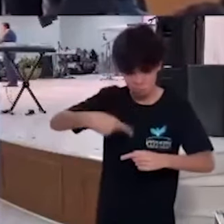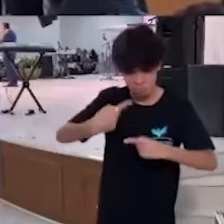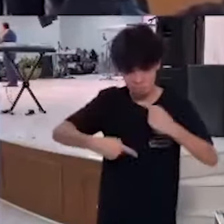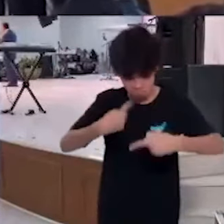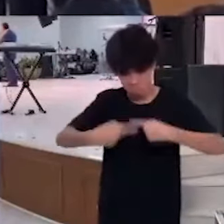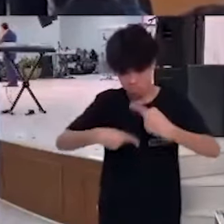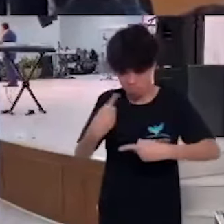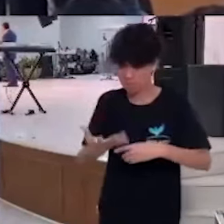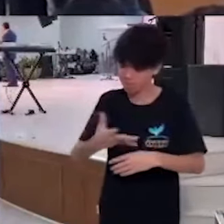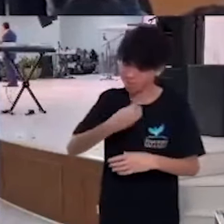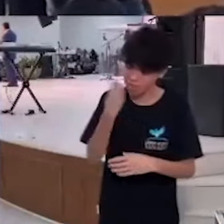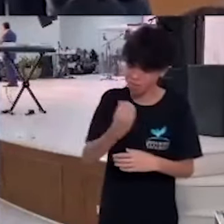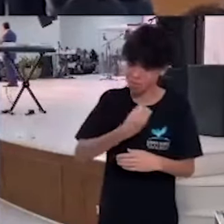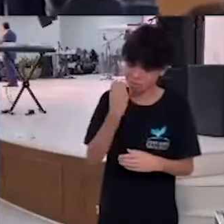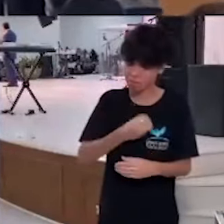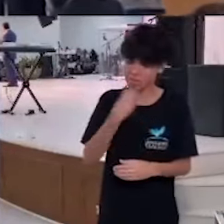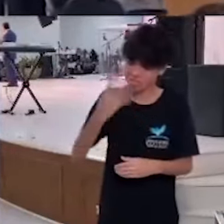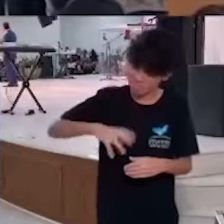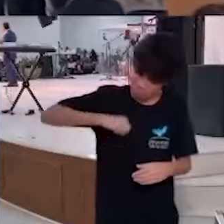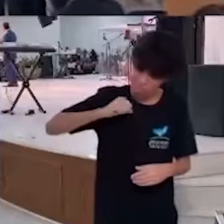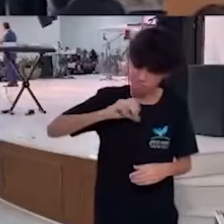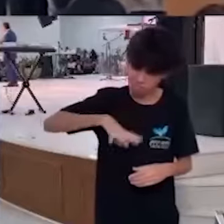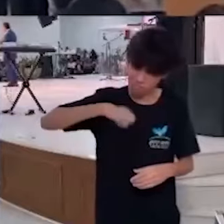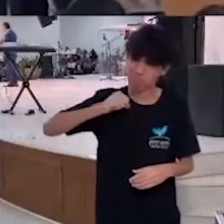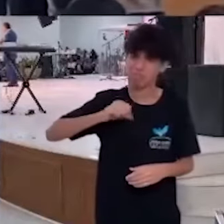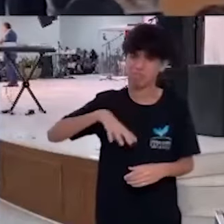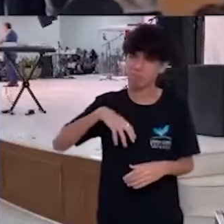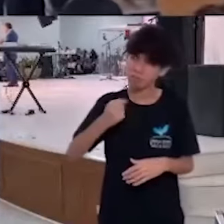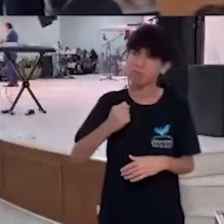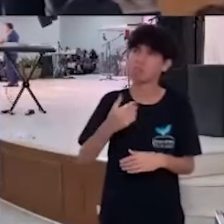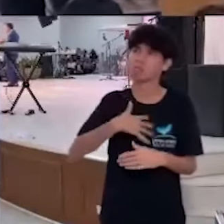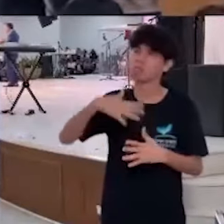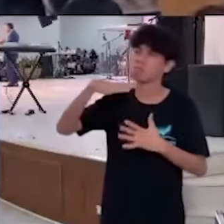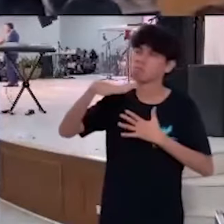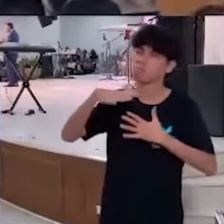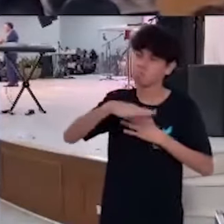constante, más dedicada, más